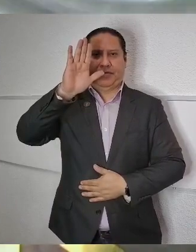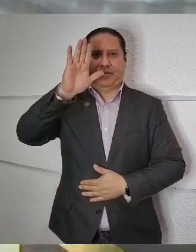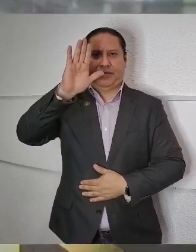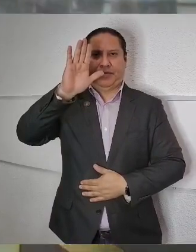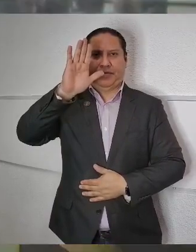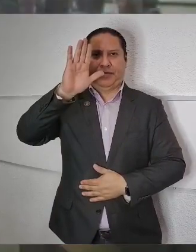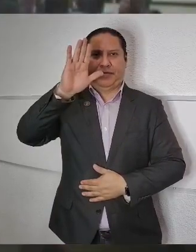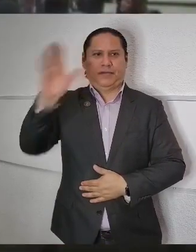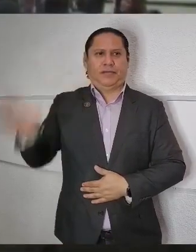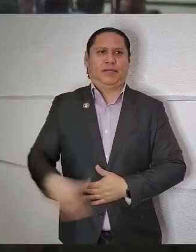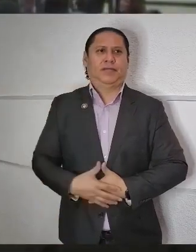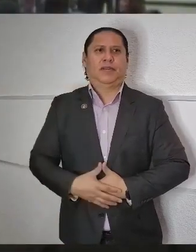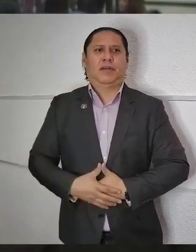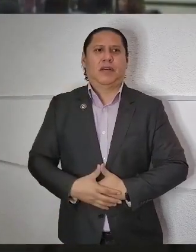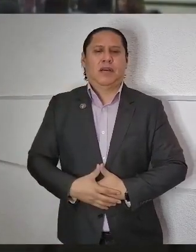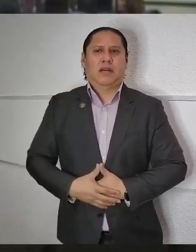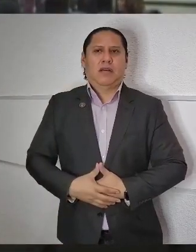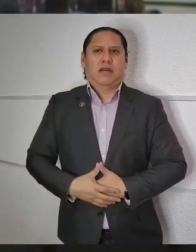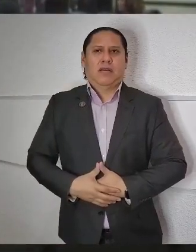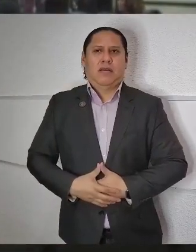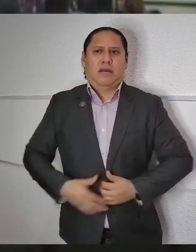levantando la mano.